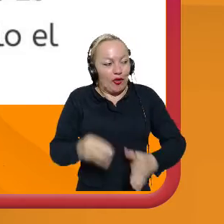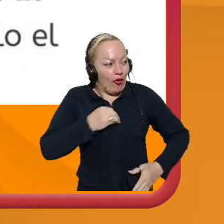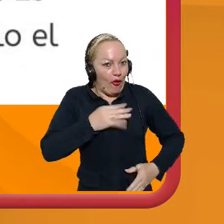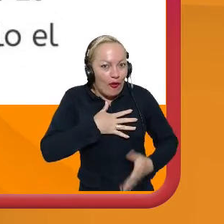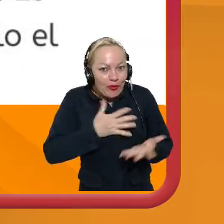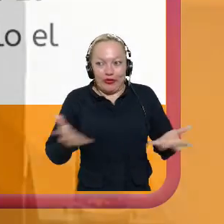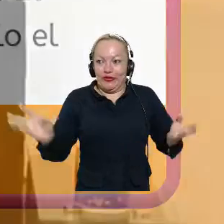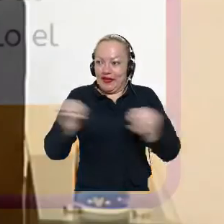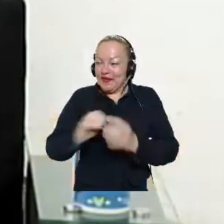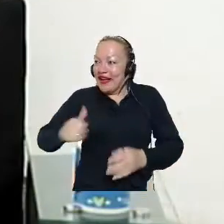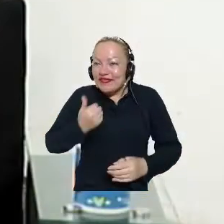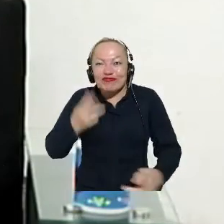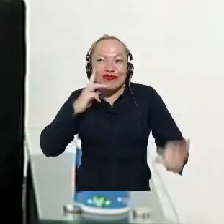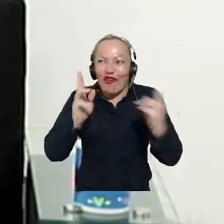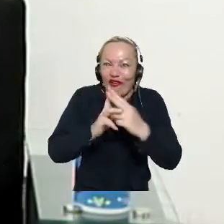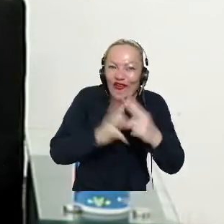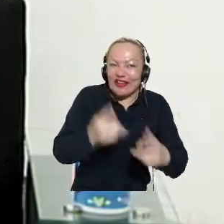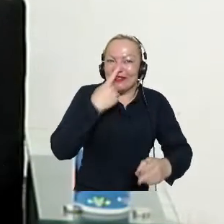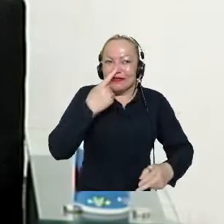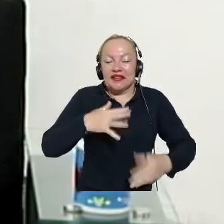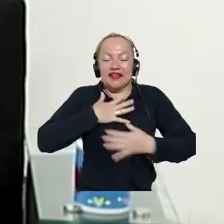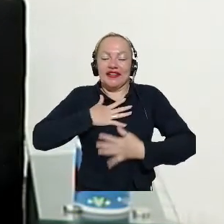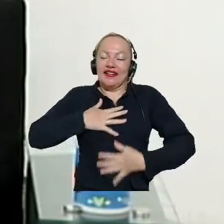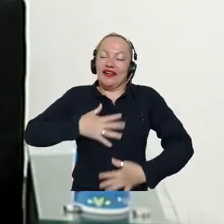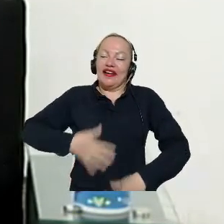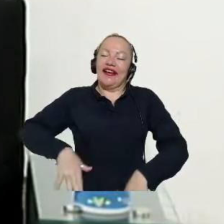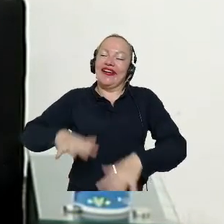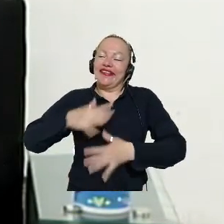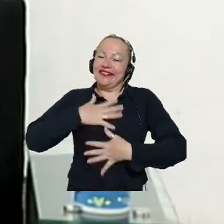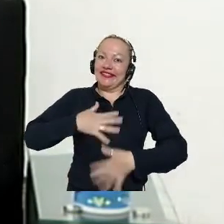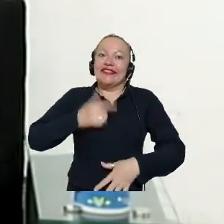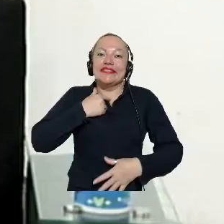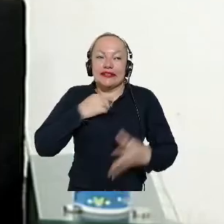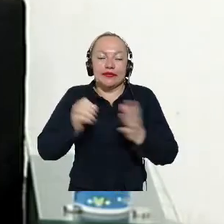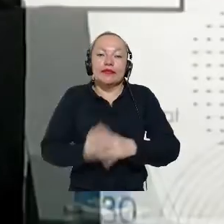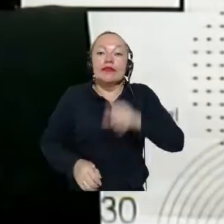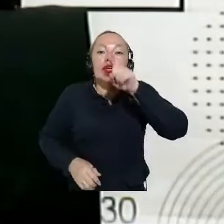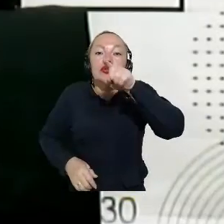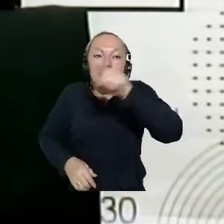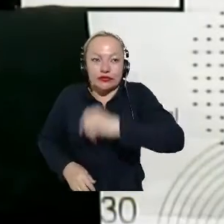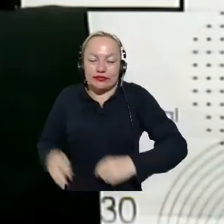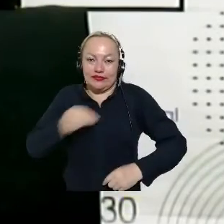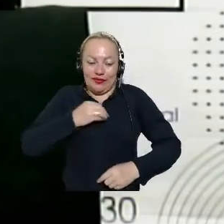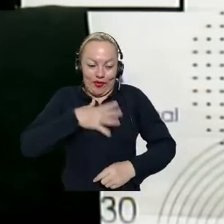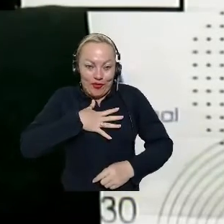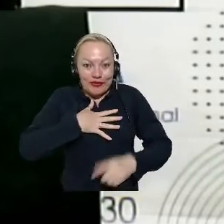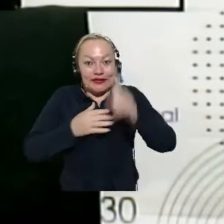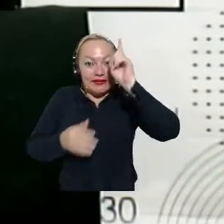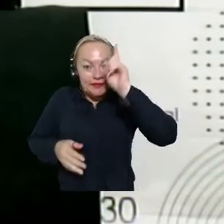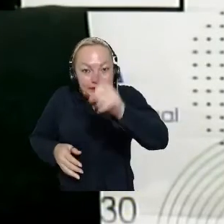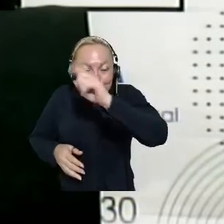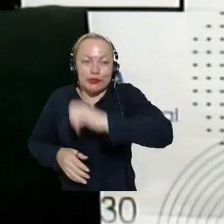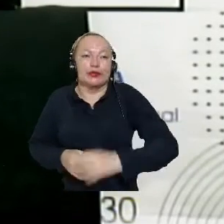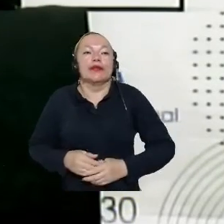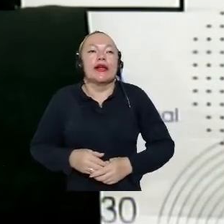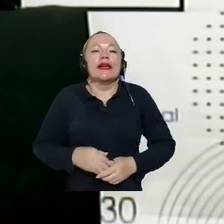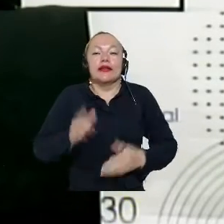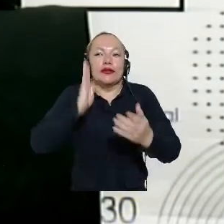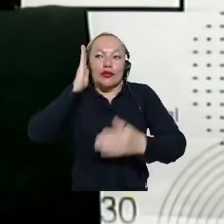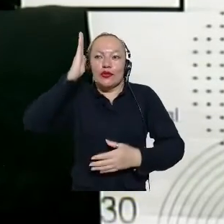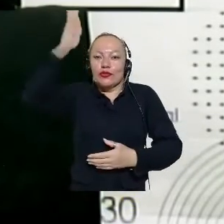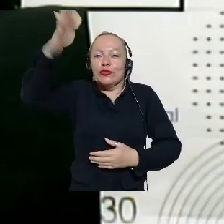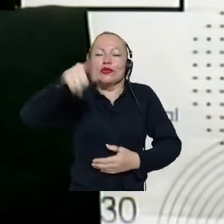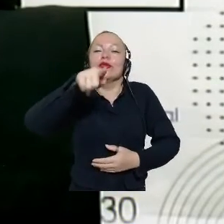oportunidades que en este momento me tendrían muy relajado. Ahora, si tuvieras la oportunidad de ir al